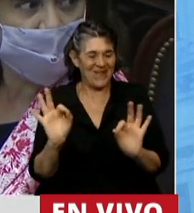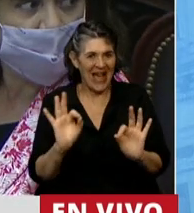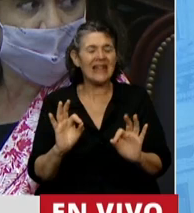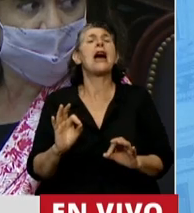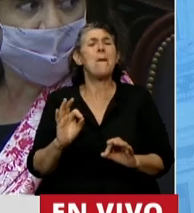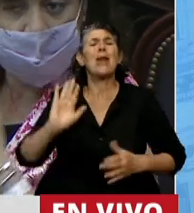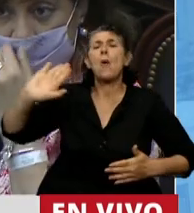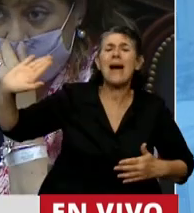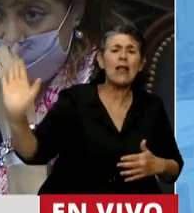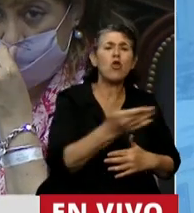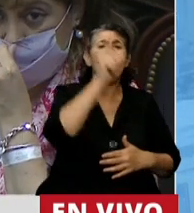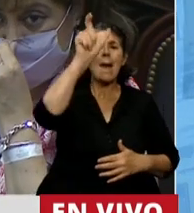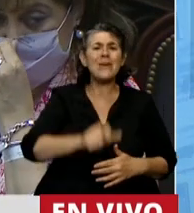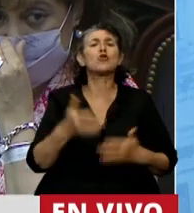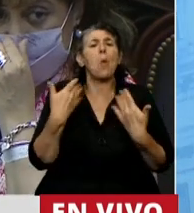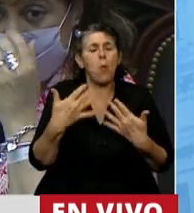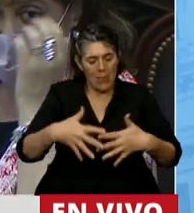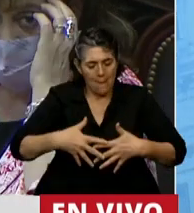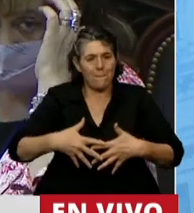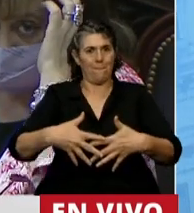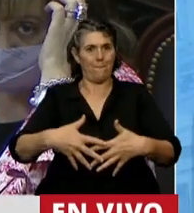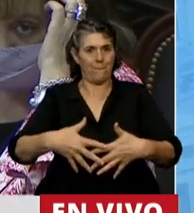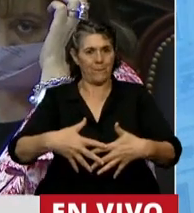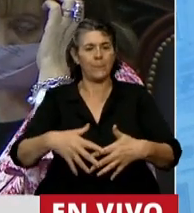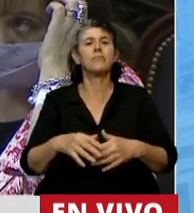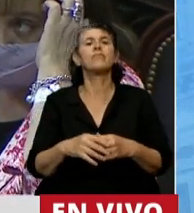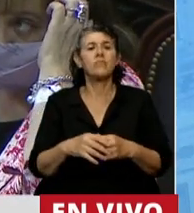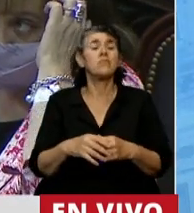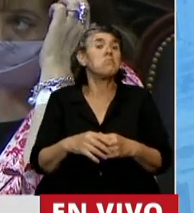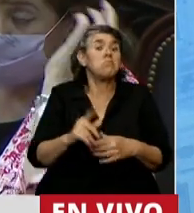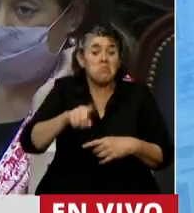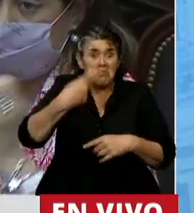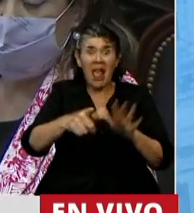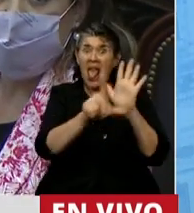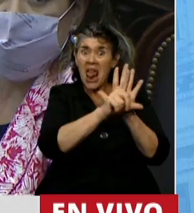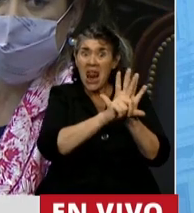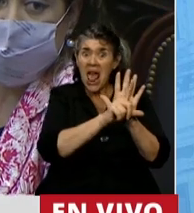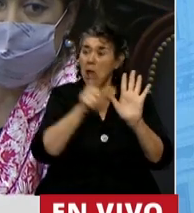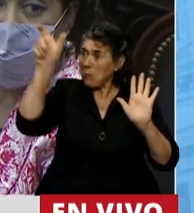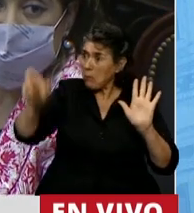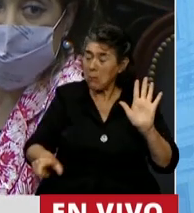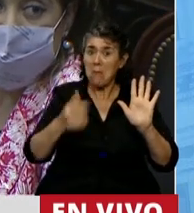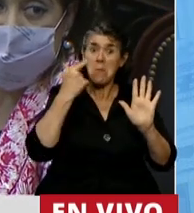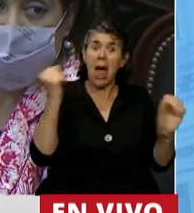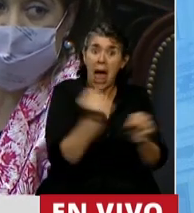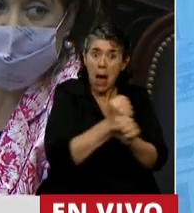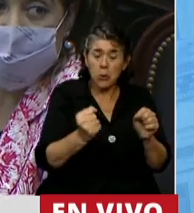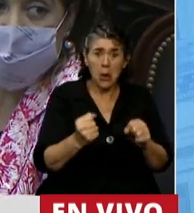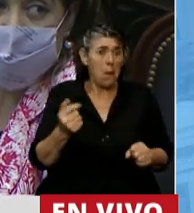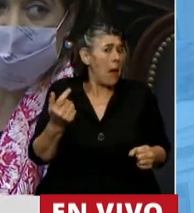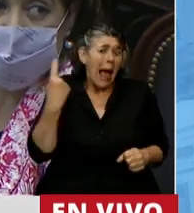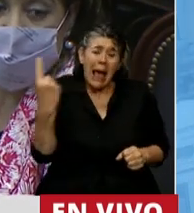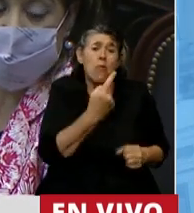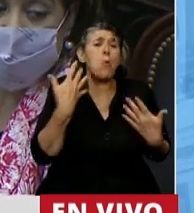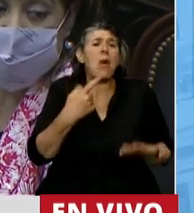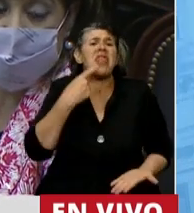gestantes. Después de esta ley, nadie que no quiera va a tener que abortar, pero todas tendremos mejores condiciones y más